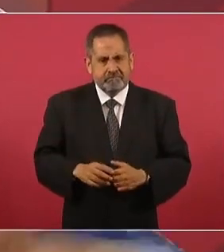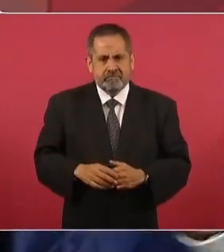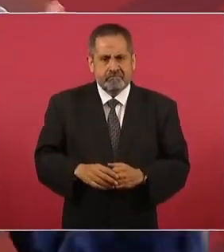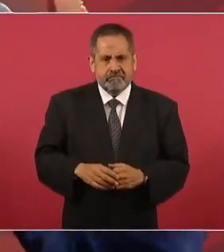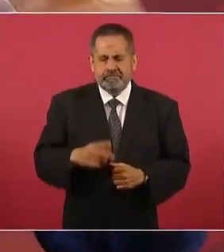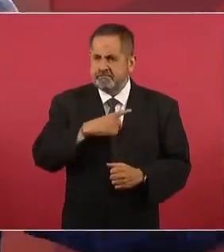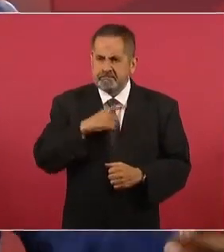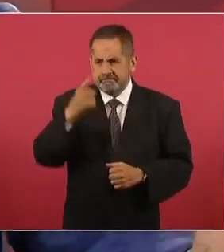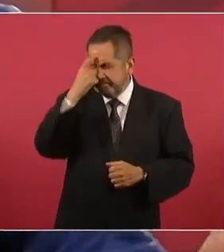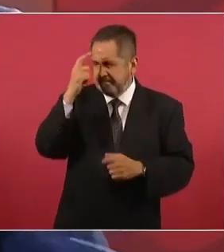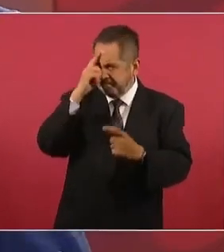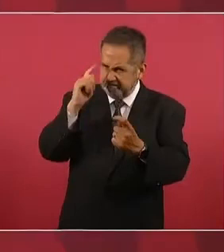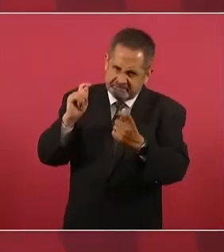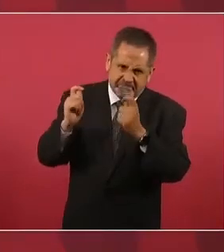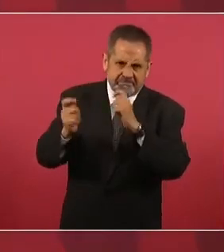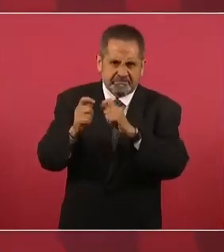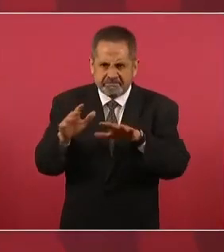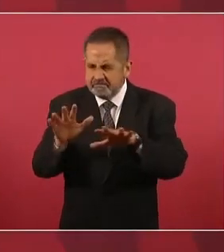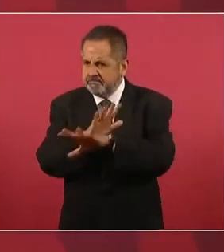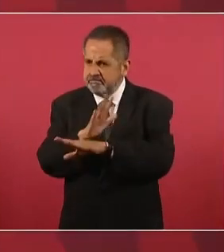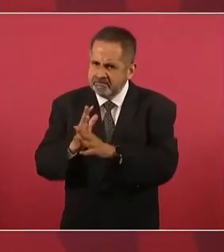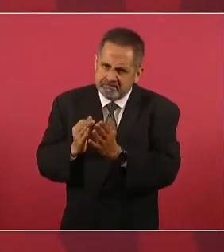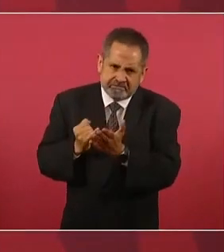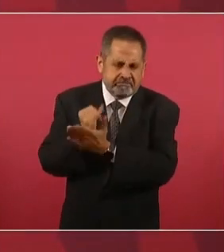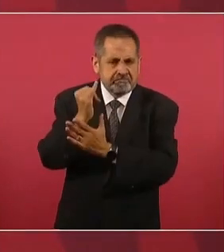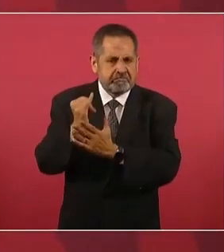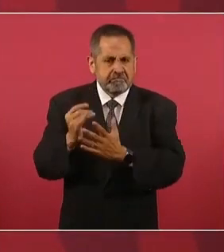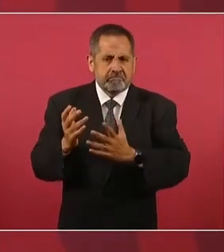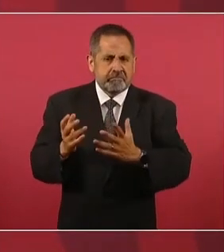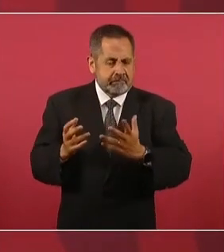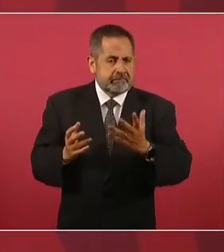hay que transformar.